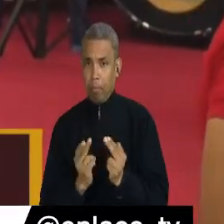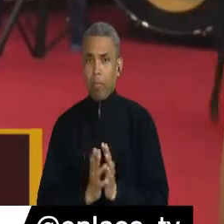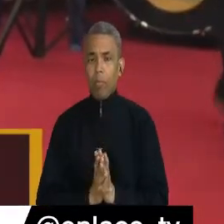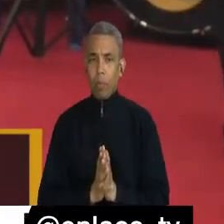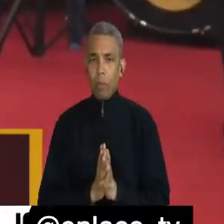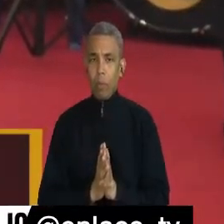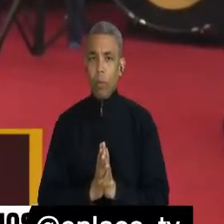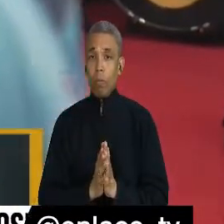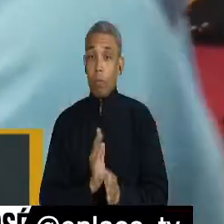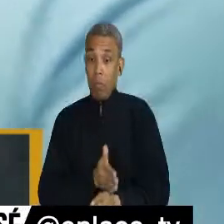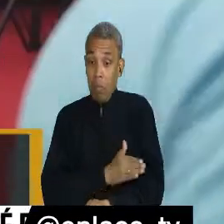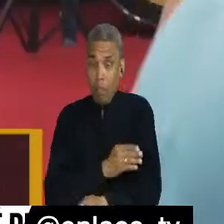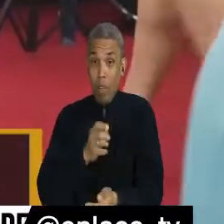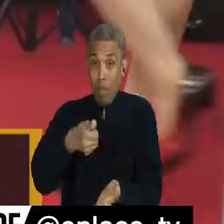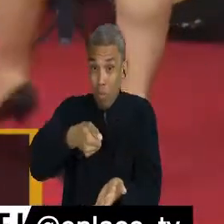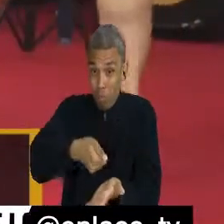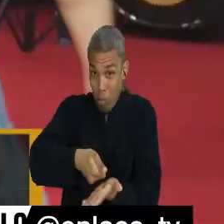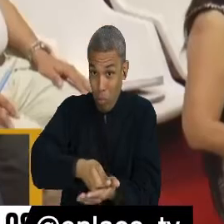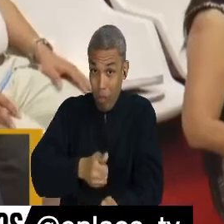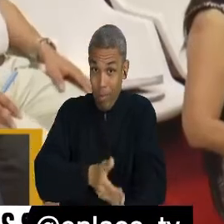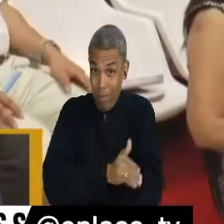concertadamente con los asambleístas,